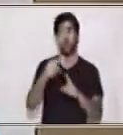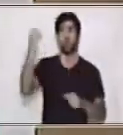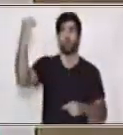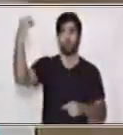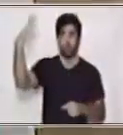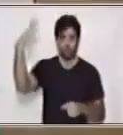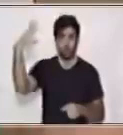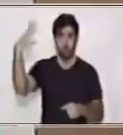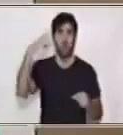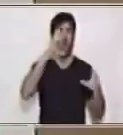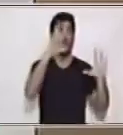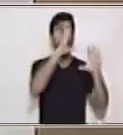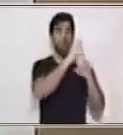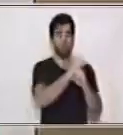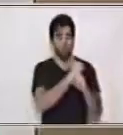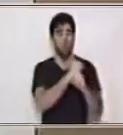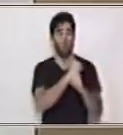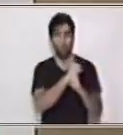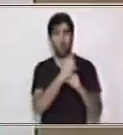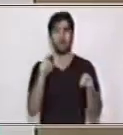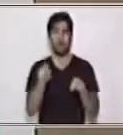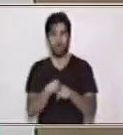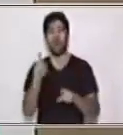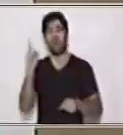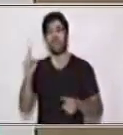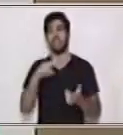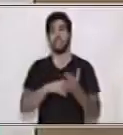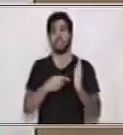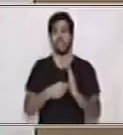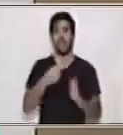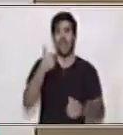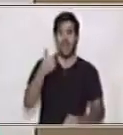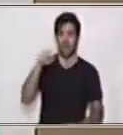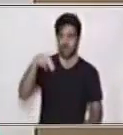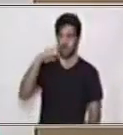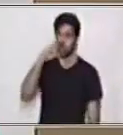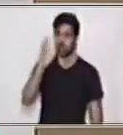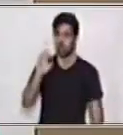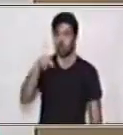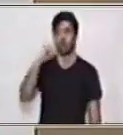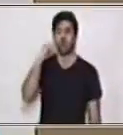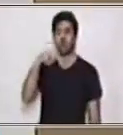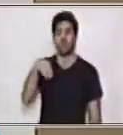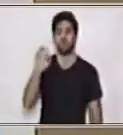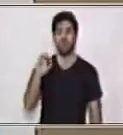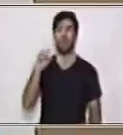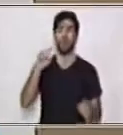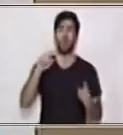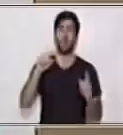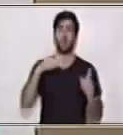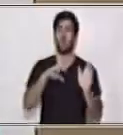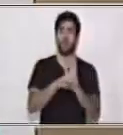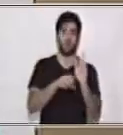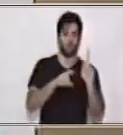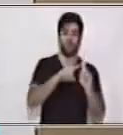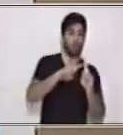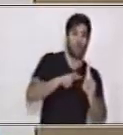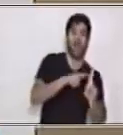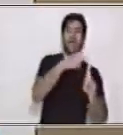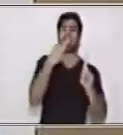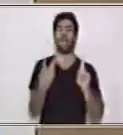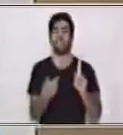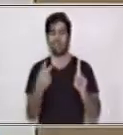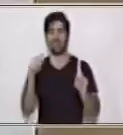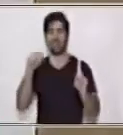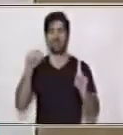Entonces, la palabra nos puede transmitir otras ideas. ¿Ya vas captando un poco a qué me refiero con figuras